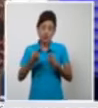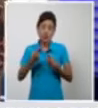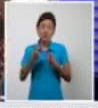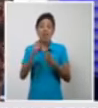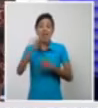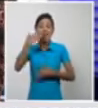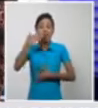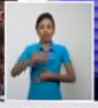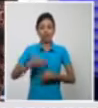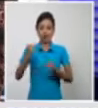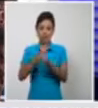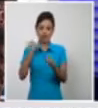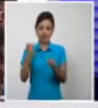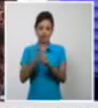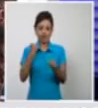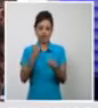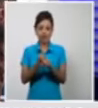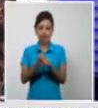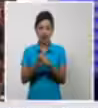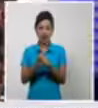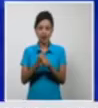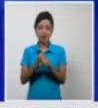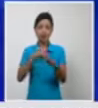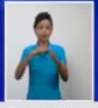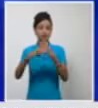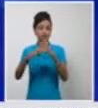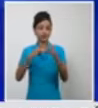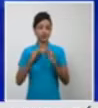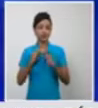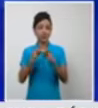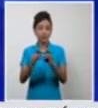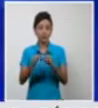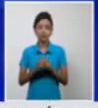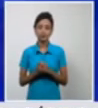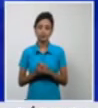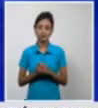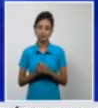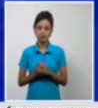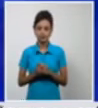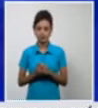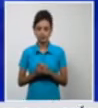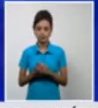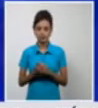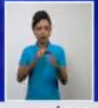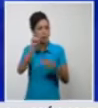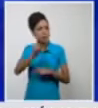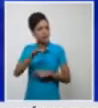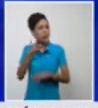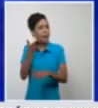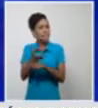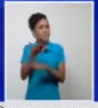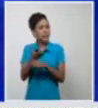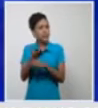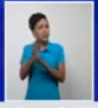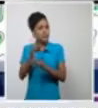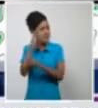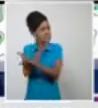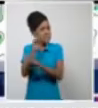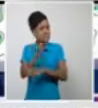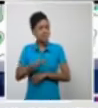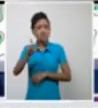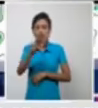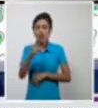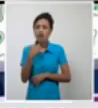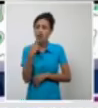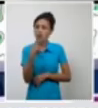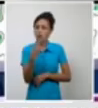para poner la comunicación. Quizás hayan algunas personas que le reclaman, digamos, a las ciencias sociales una respuesta mucho